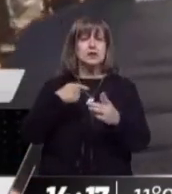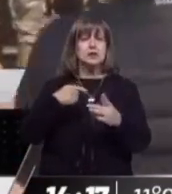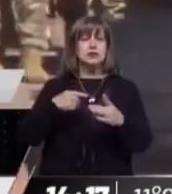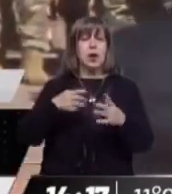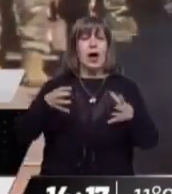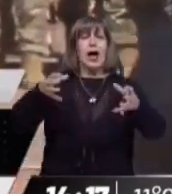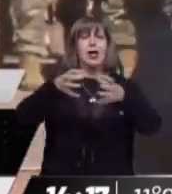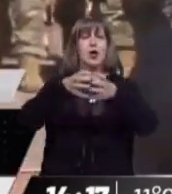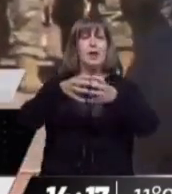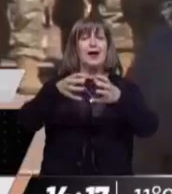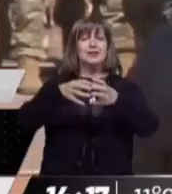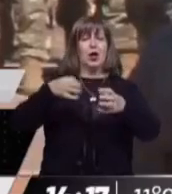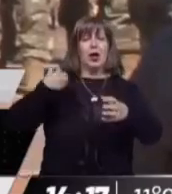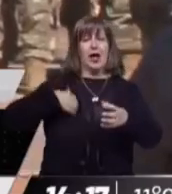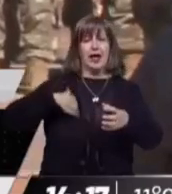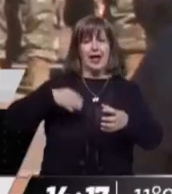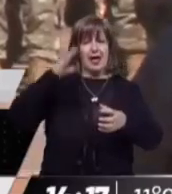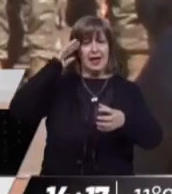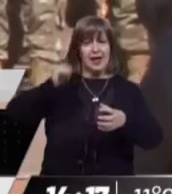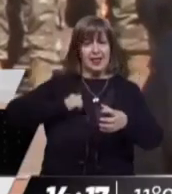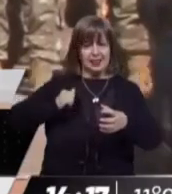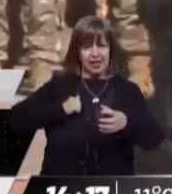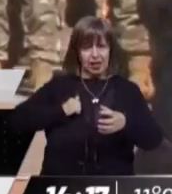Agrupación Ejército Argentino